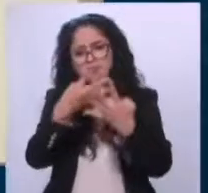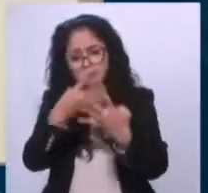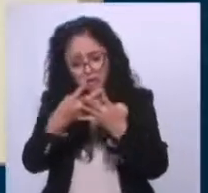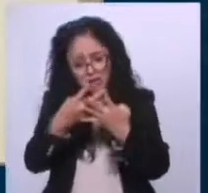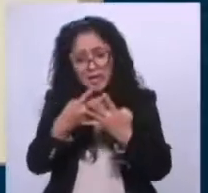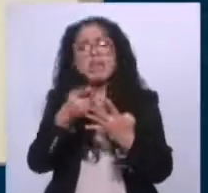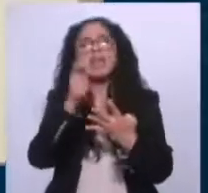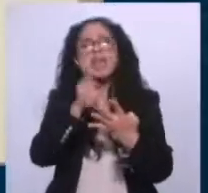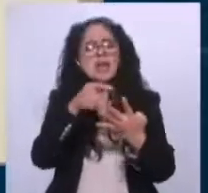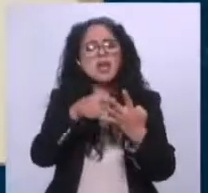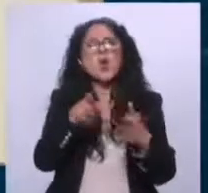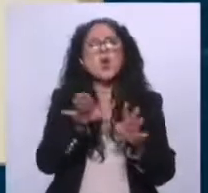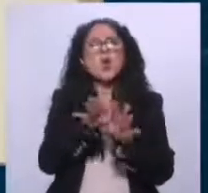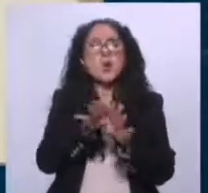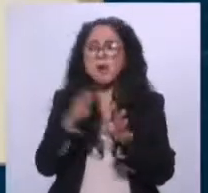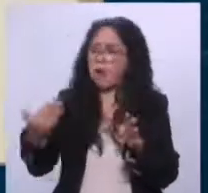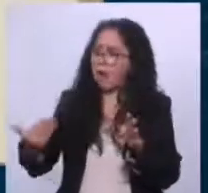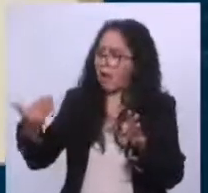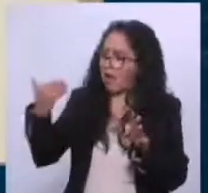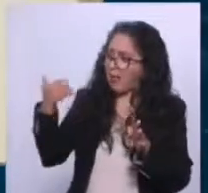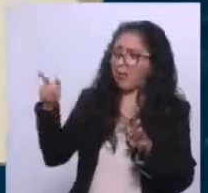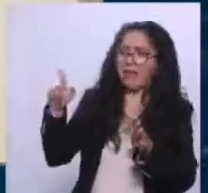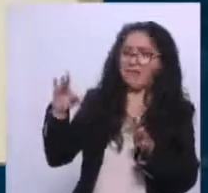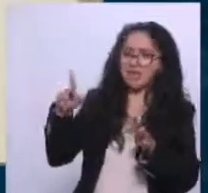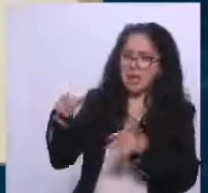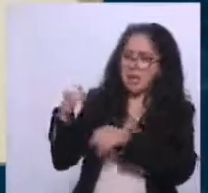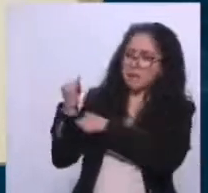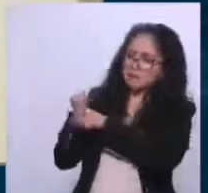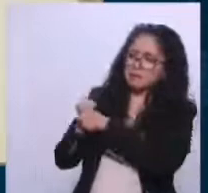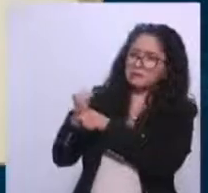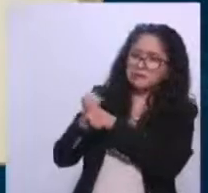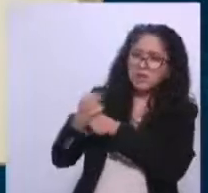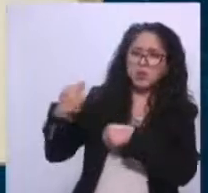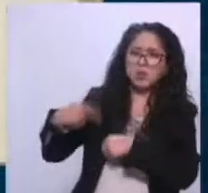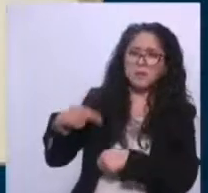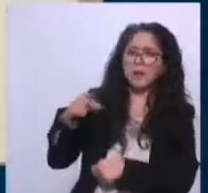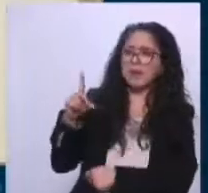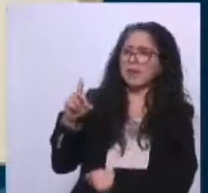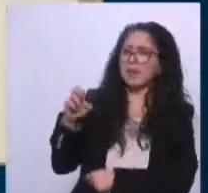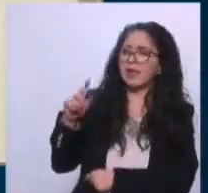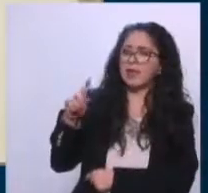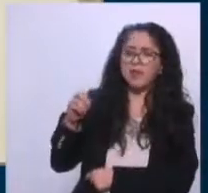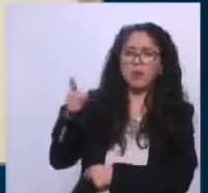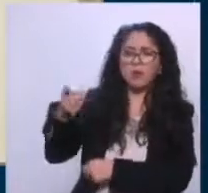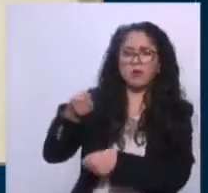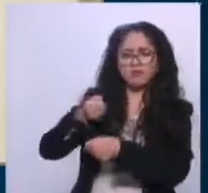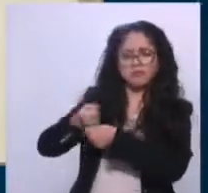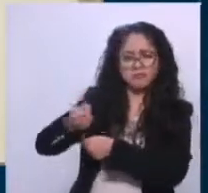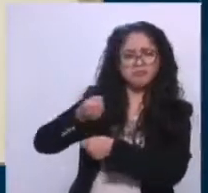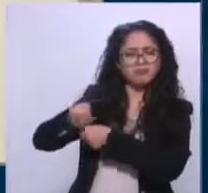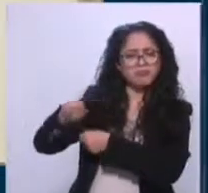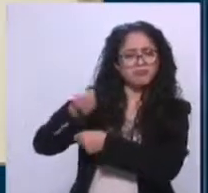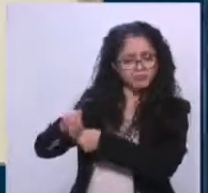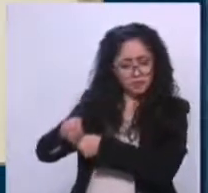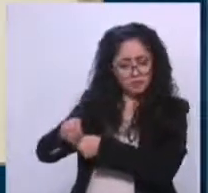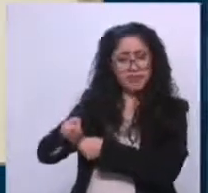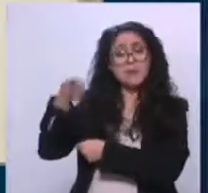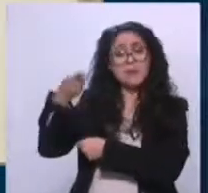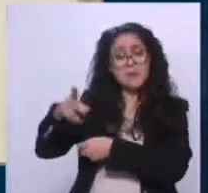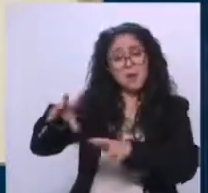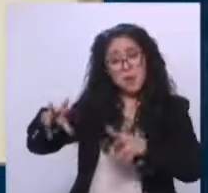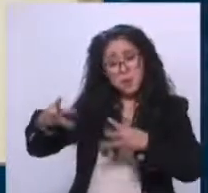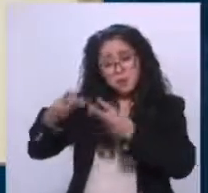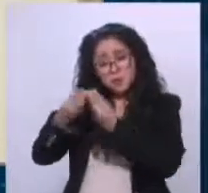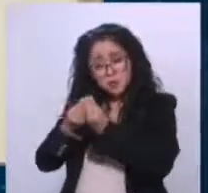venía realizando la Fiscalía por el delito de tortura. Bajo esa perspectiva, las reglas procesales no son las del Código Nacional de